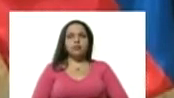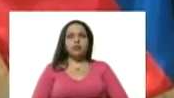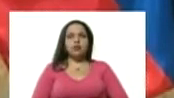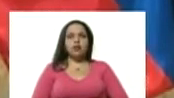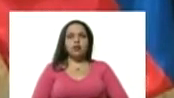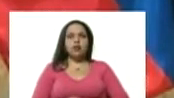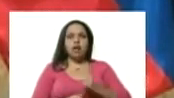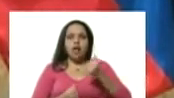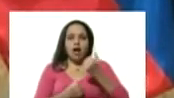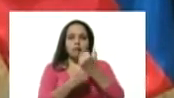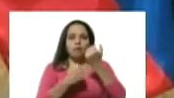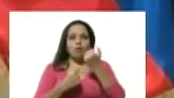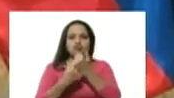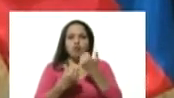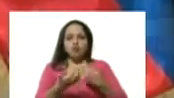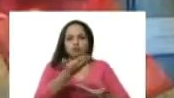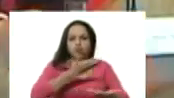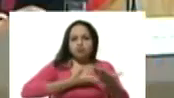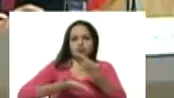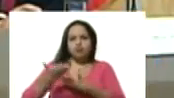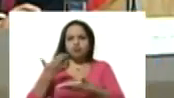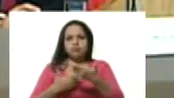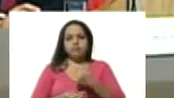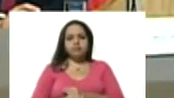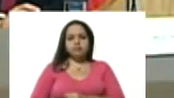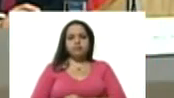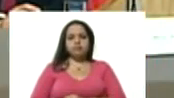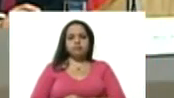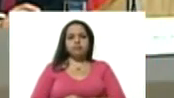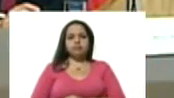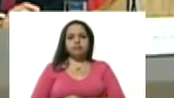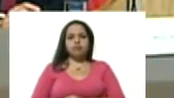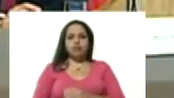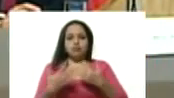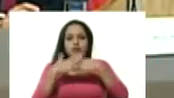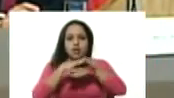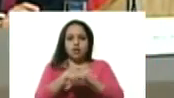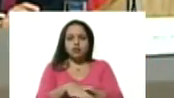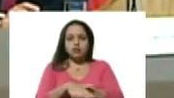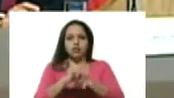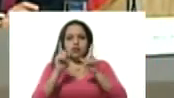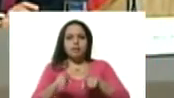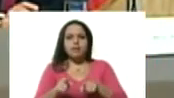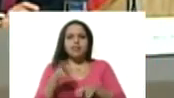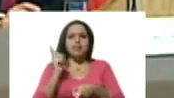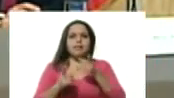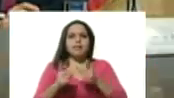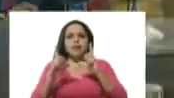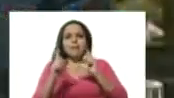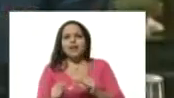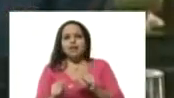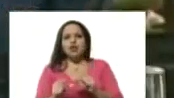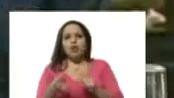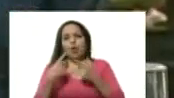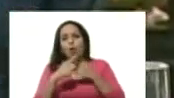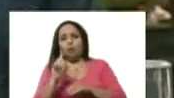cooperación bilateral y regional, una integración además que dependa menos del